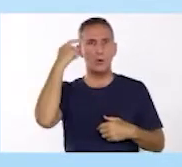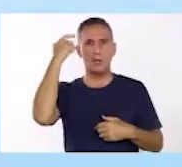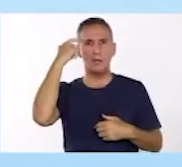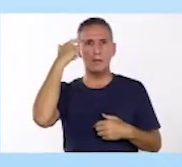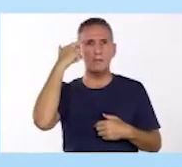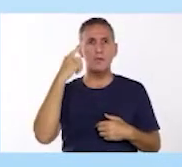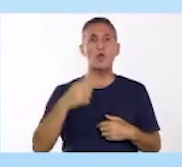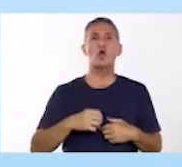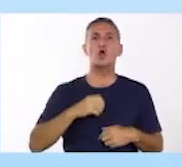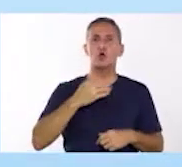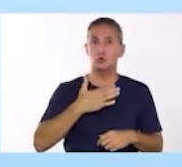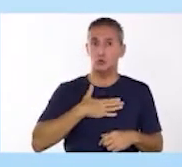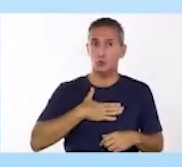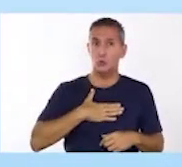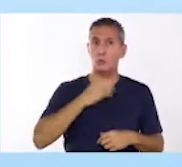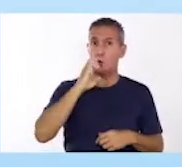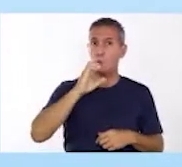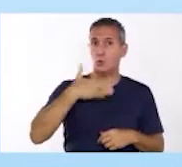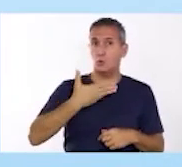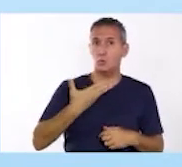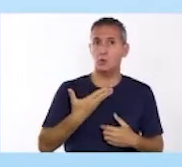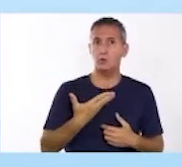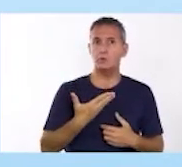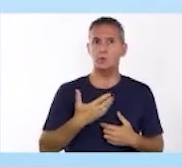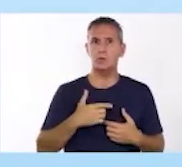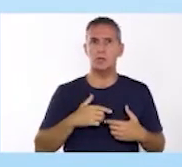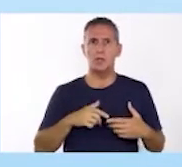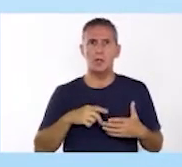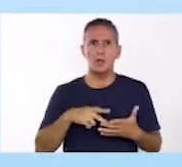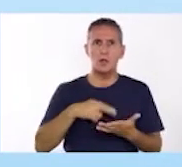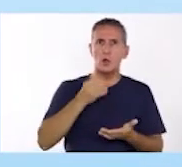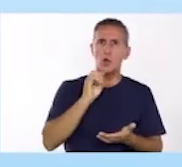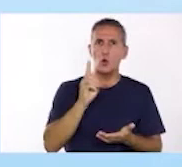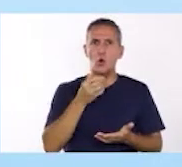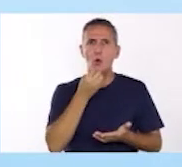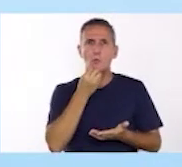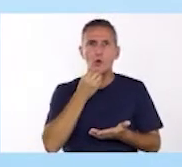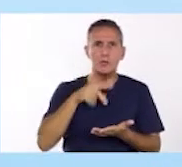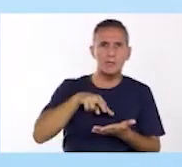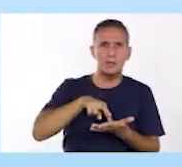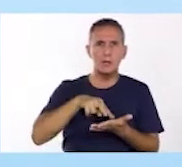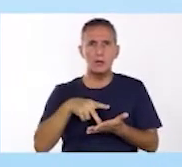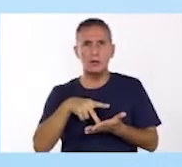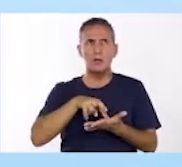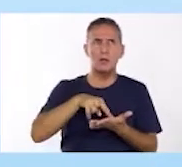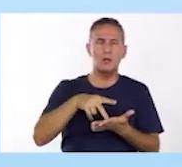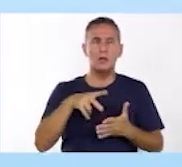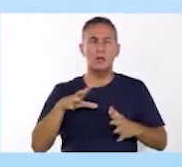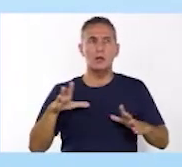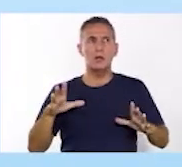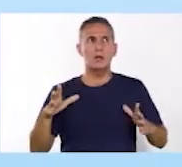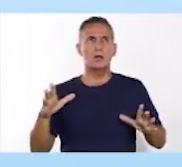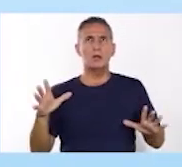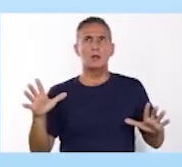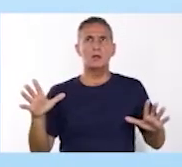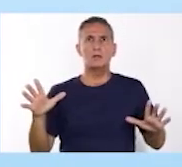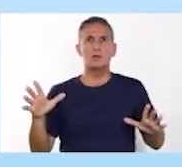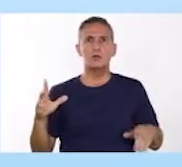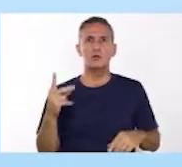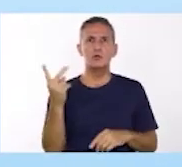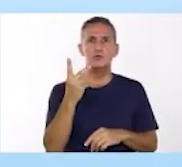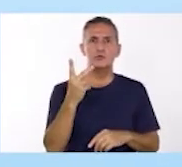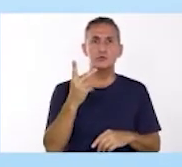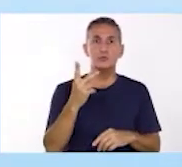lo convence, con su dificultad de movimientos, de que está despierto. 2 veces